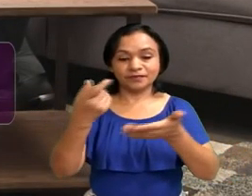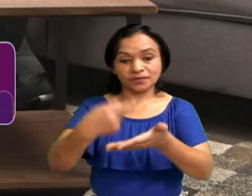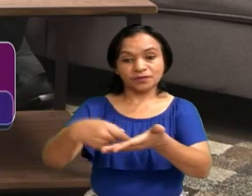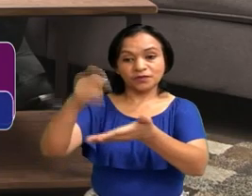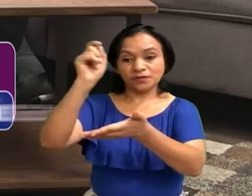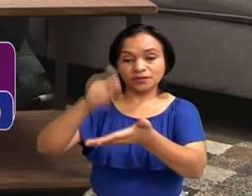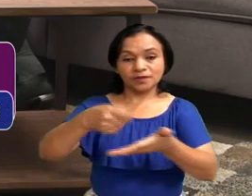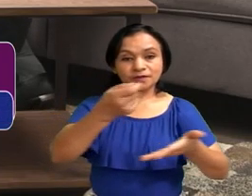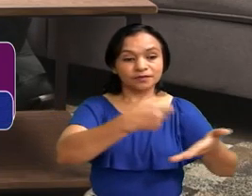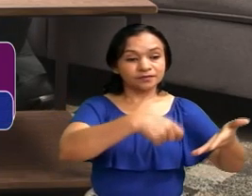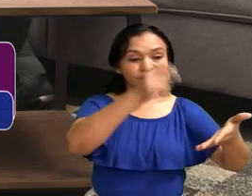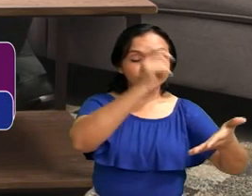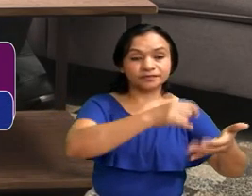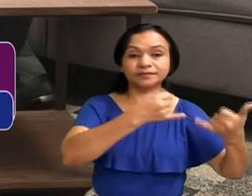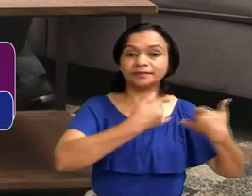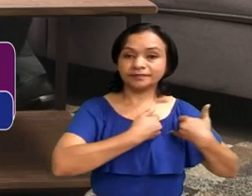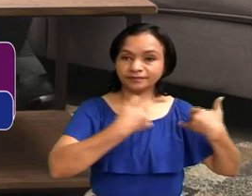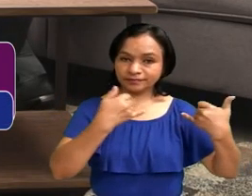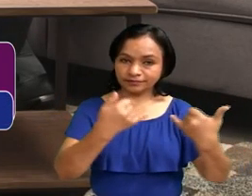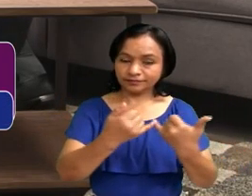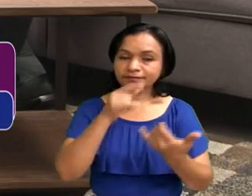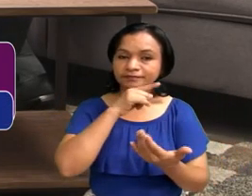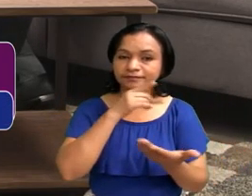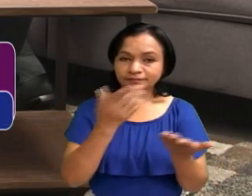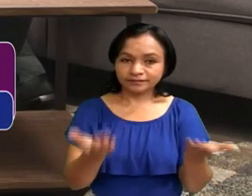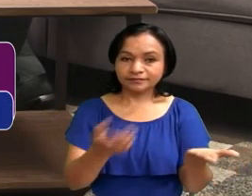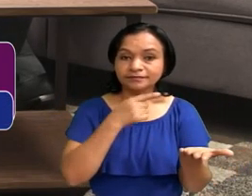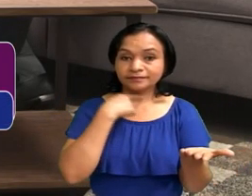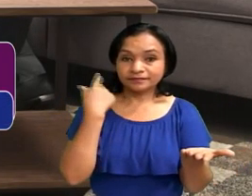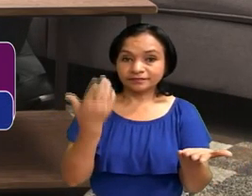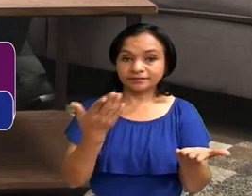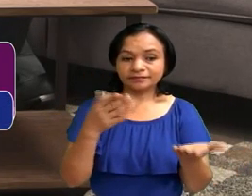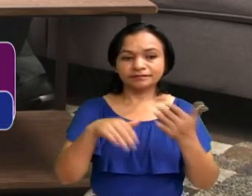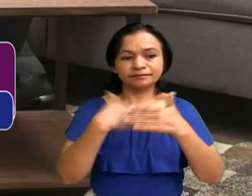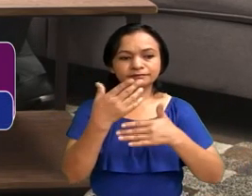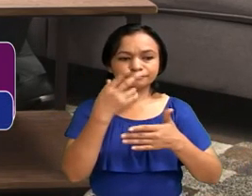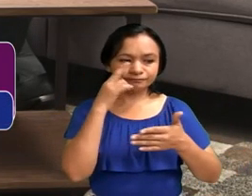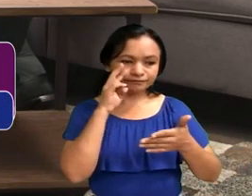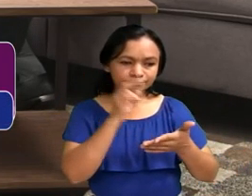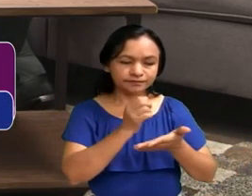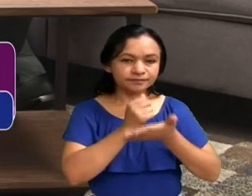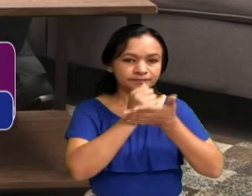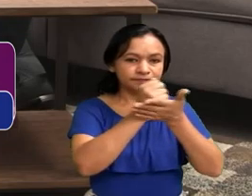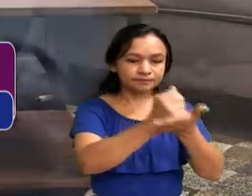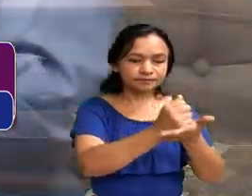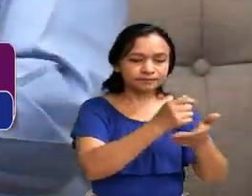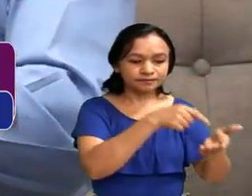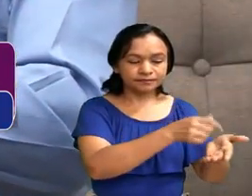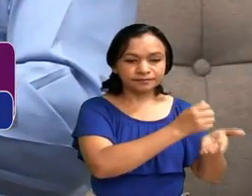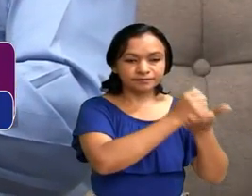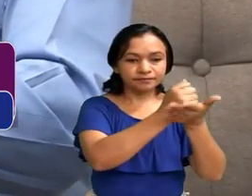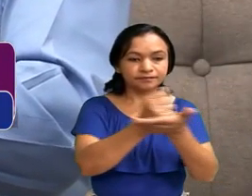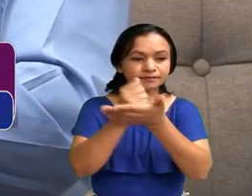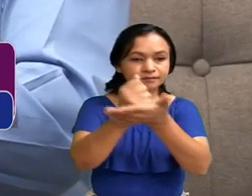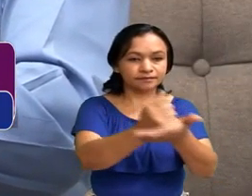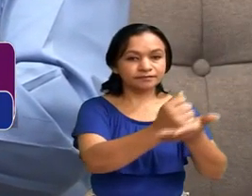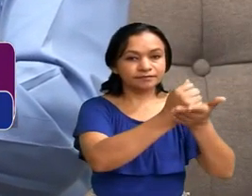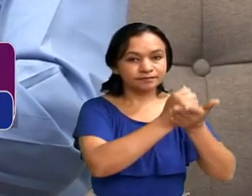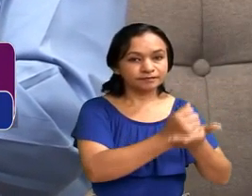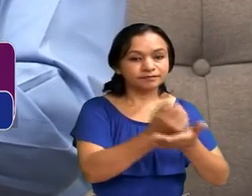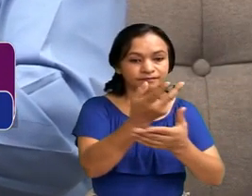firmamos un convenio interinstitucional, ¿verdad? Y le damos el seguimiento, damos un aporte cada quien en lo que corresponde,